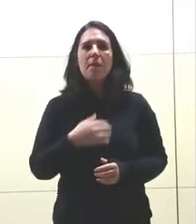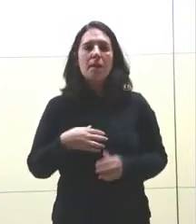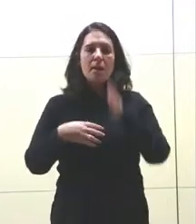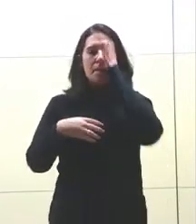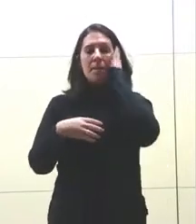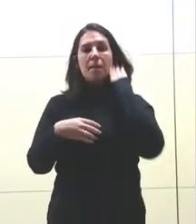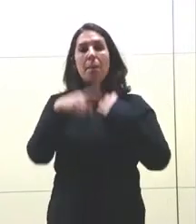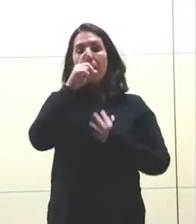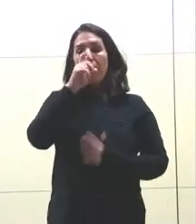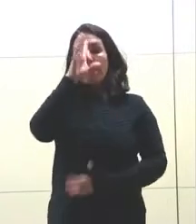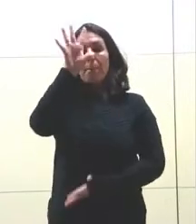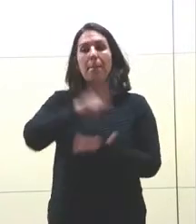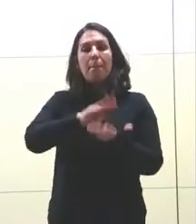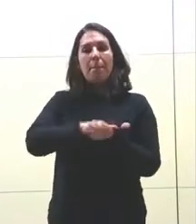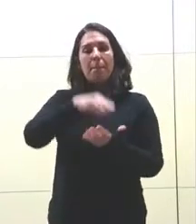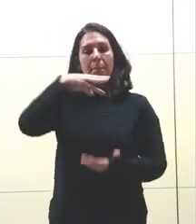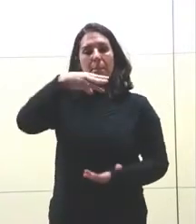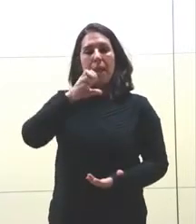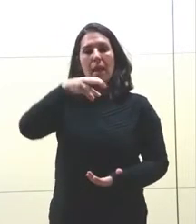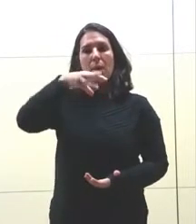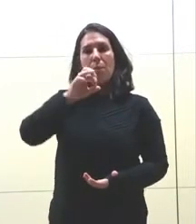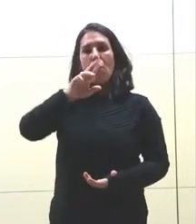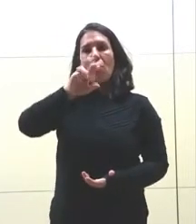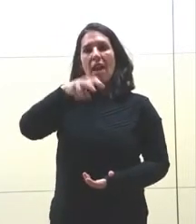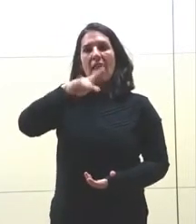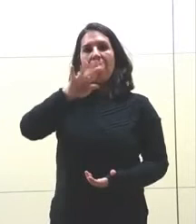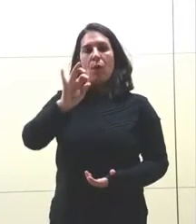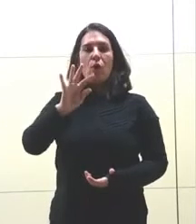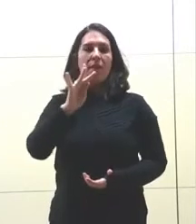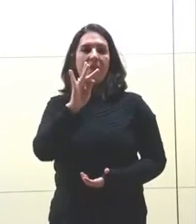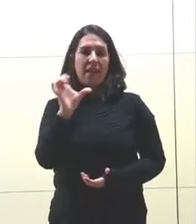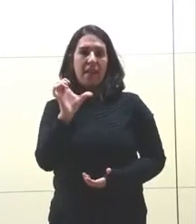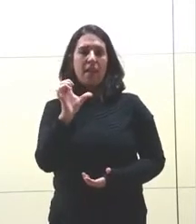es un escrito que también han firmado,